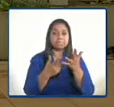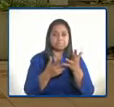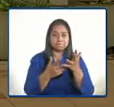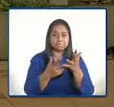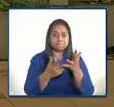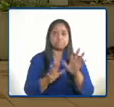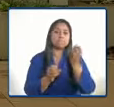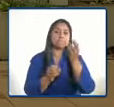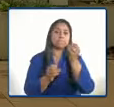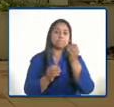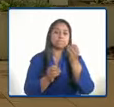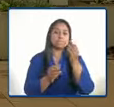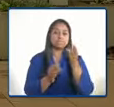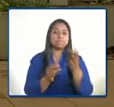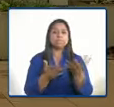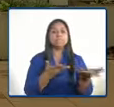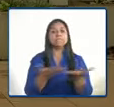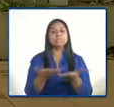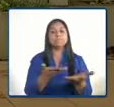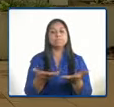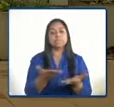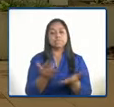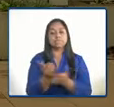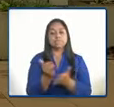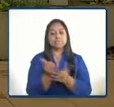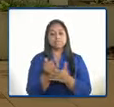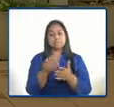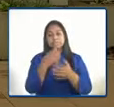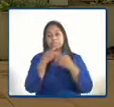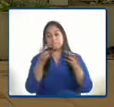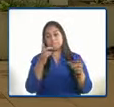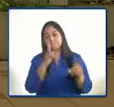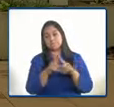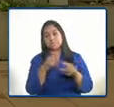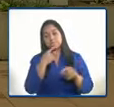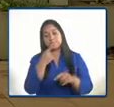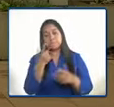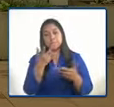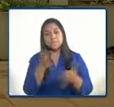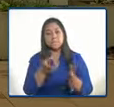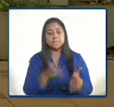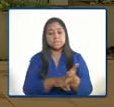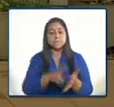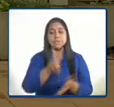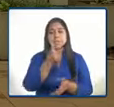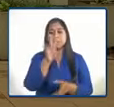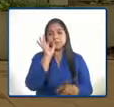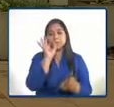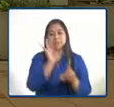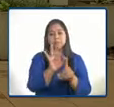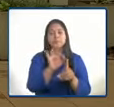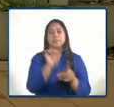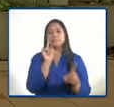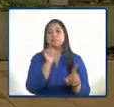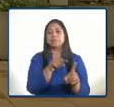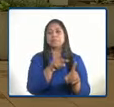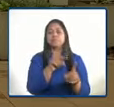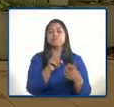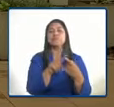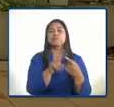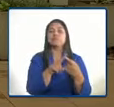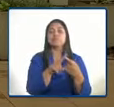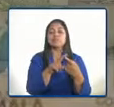a las instituciones públicas y estamos planteando dos objetivos específicos. El primero